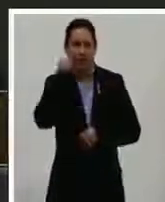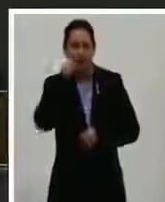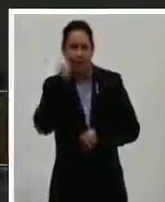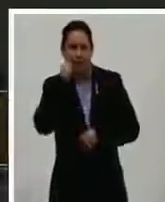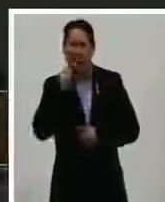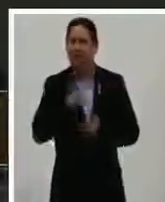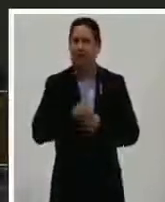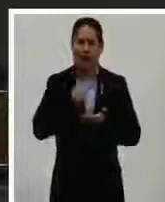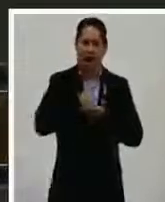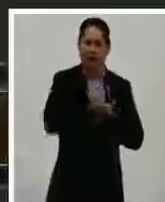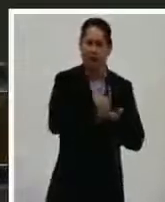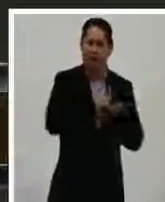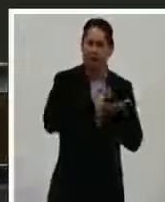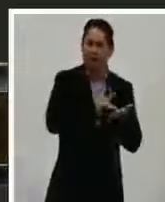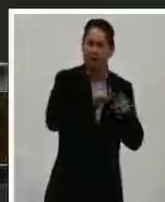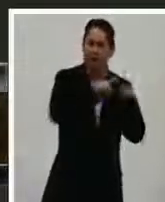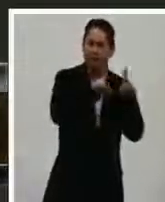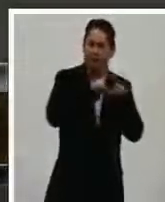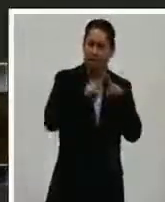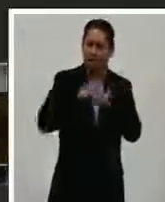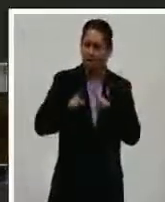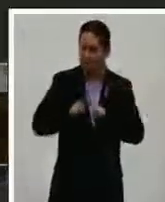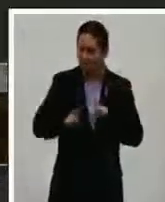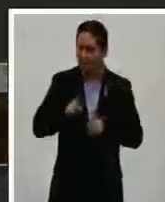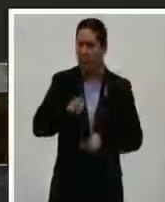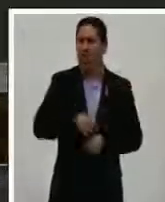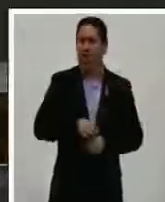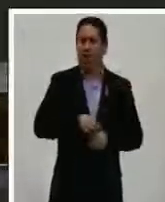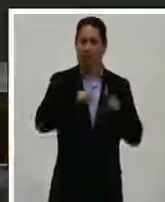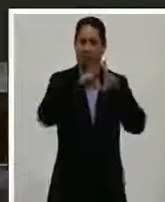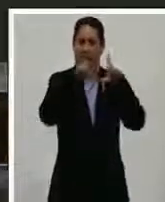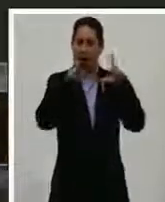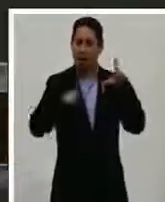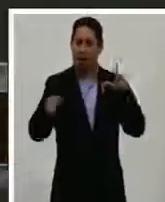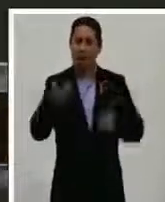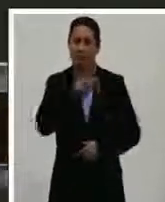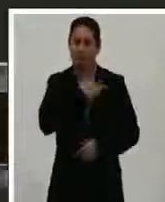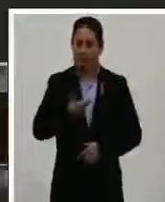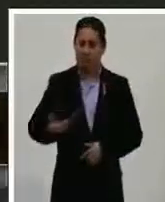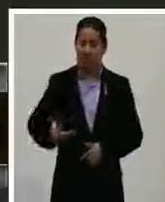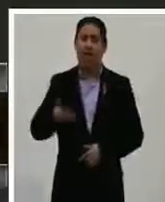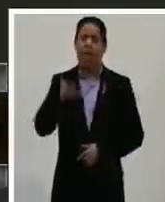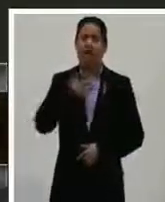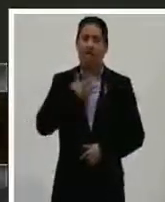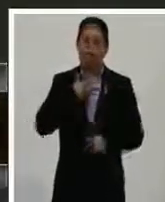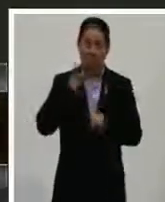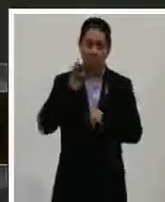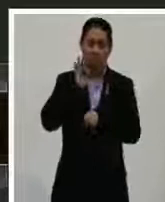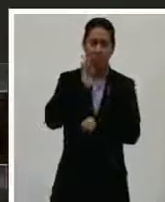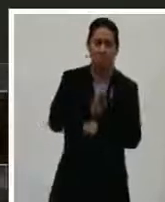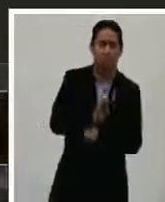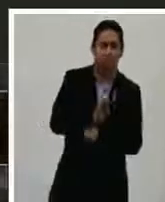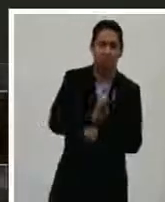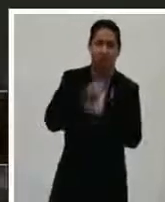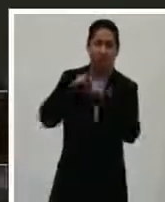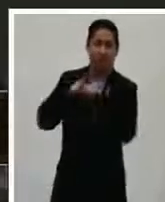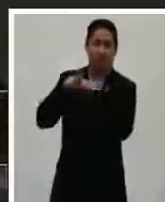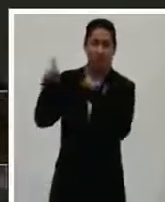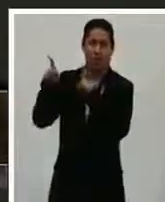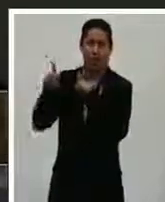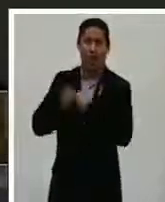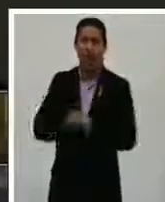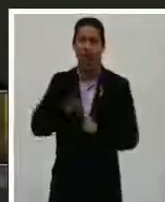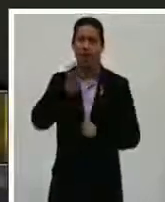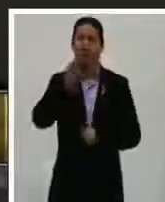son diferentes el presidente de la republica cuenta con un sistema de protección diferente al